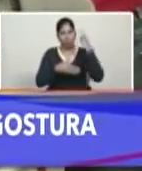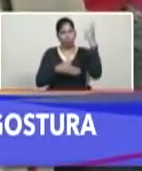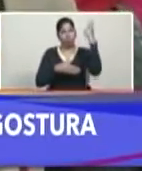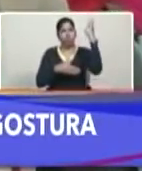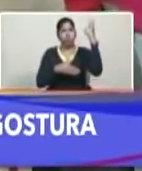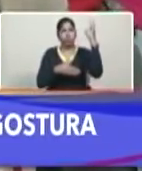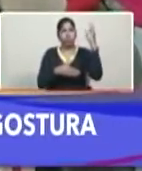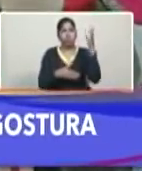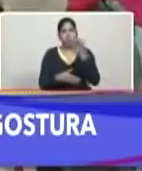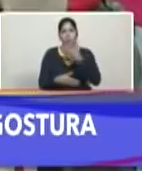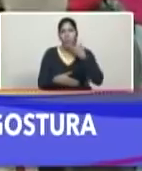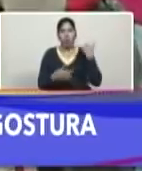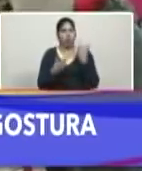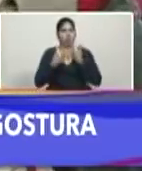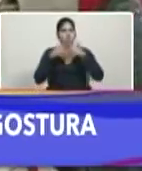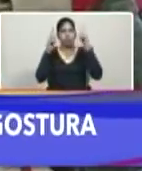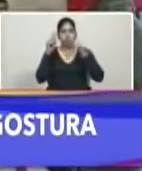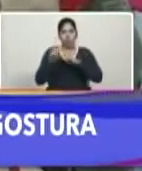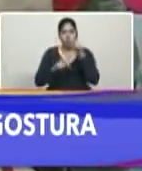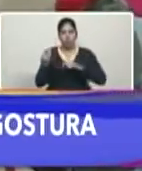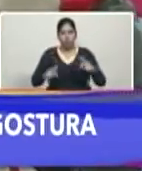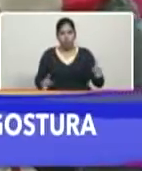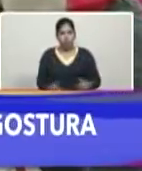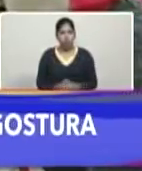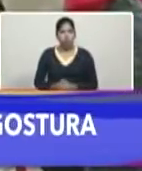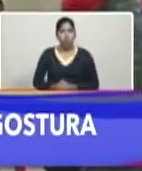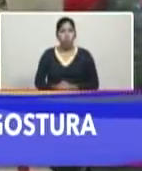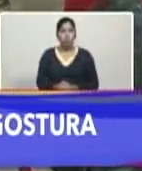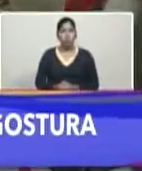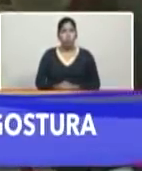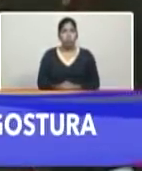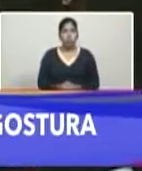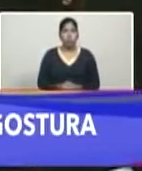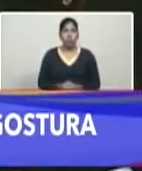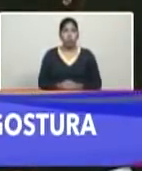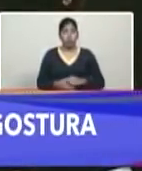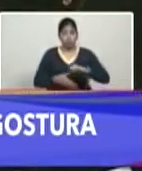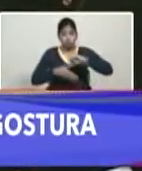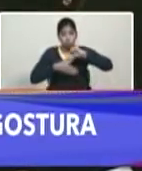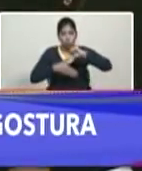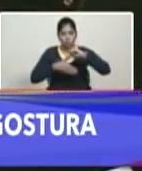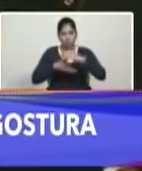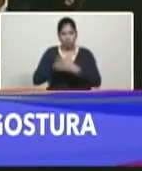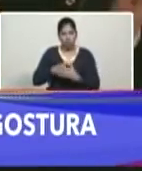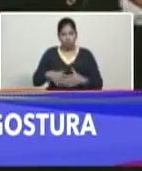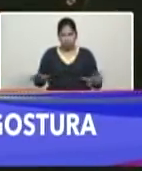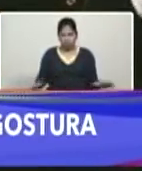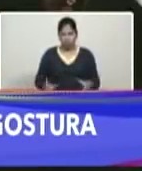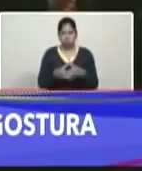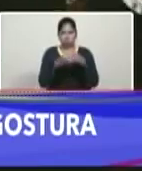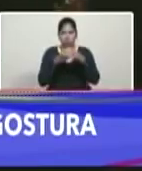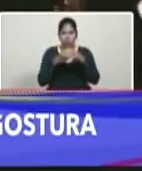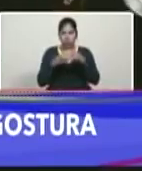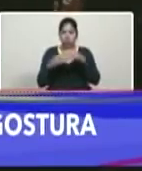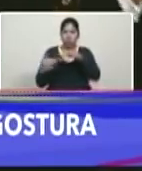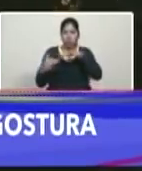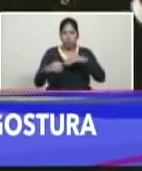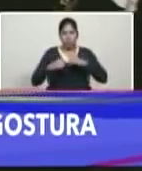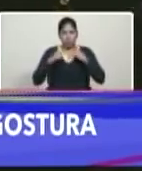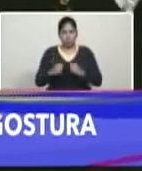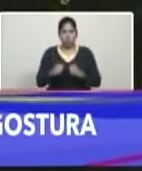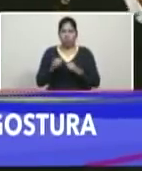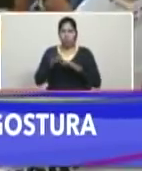los libertadores de Venezuela, el ejército de los libertadores de Sudamérica, el ejército de los libertadores de